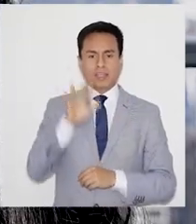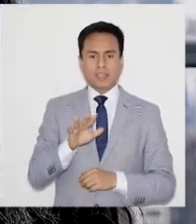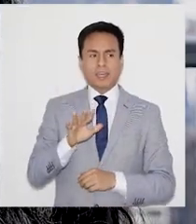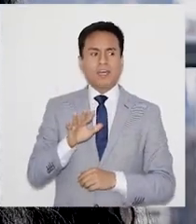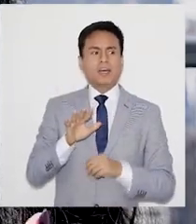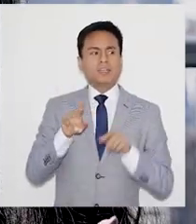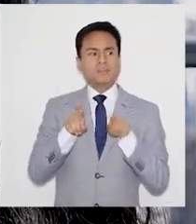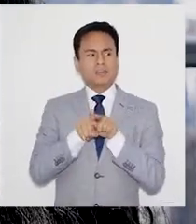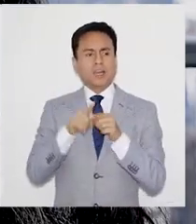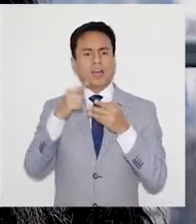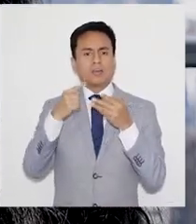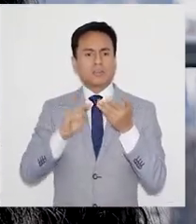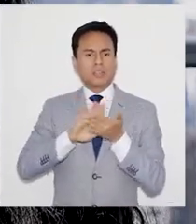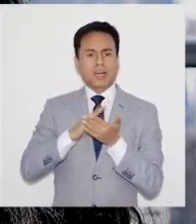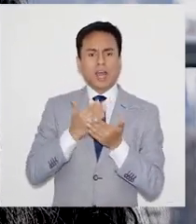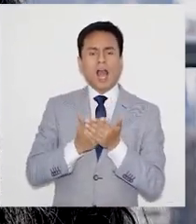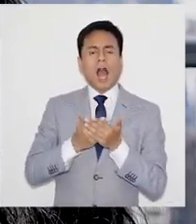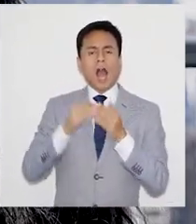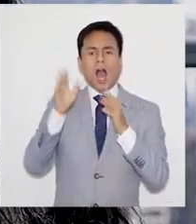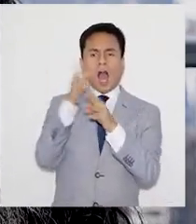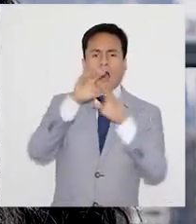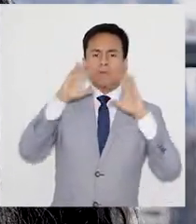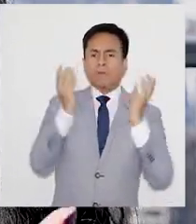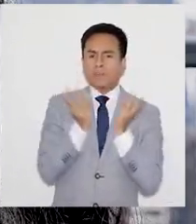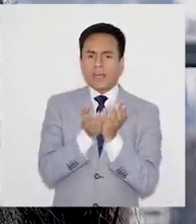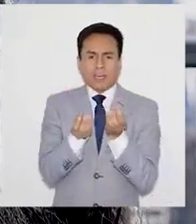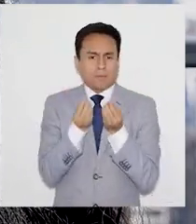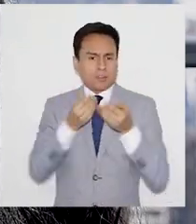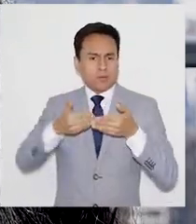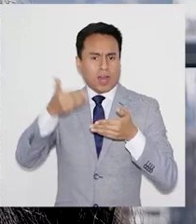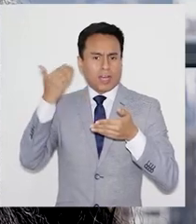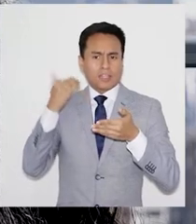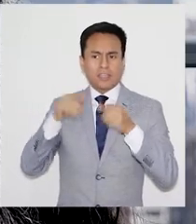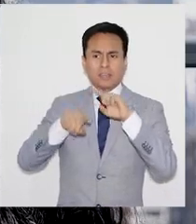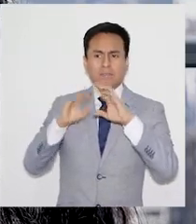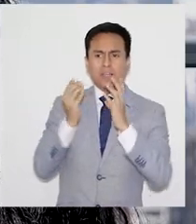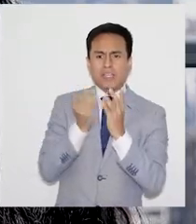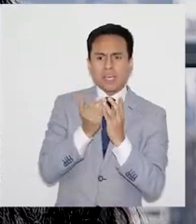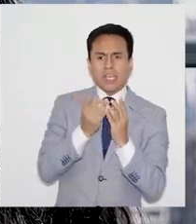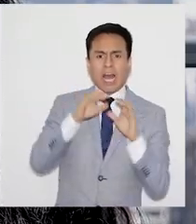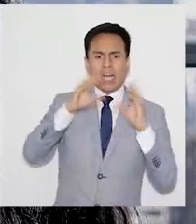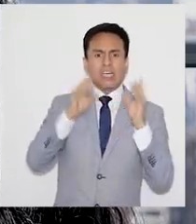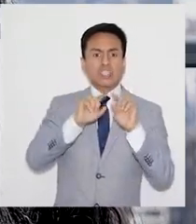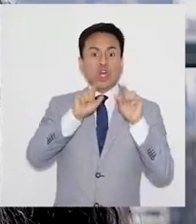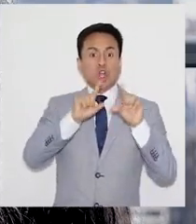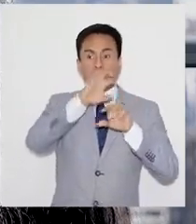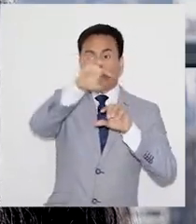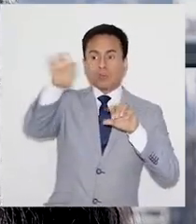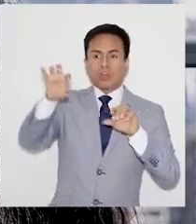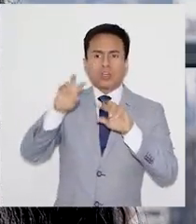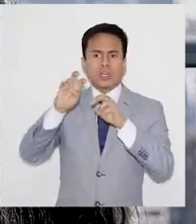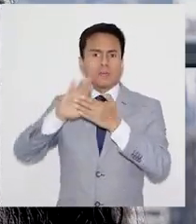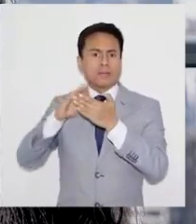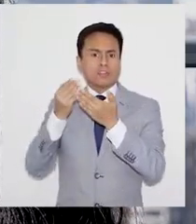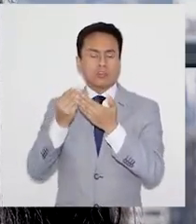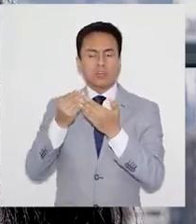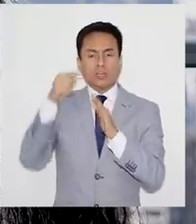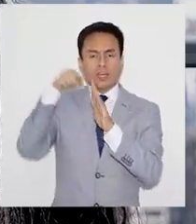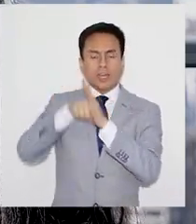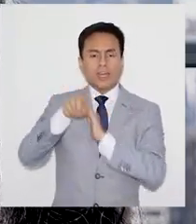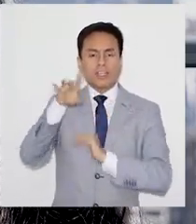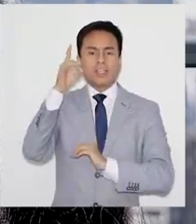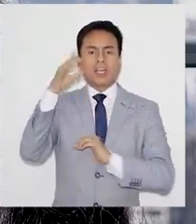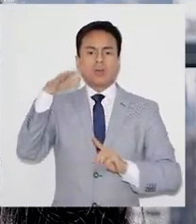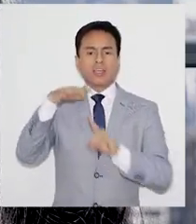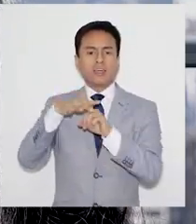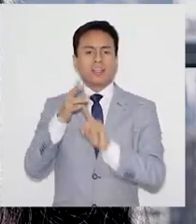la geología, la propia atmósfera de nuestro planeta. Saber qué es lo que sucedió con otros planetas del propio sistema solar, por ejemplo, nos ayuda a entender incluso